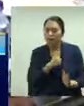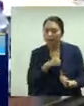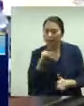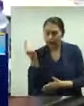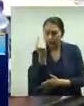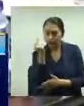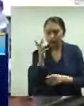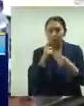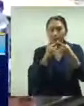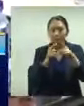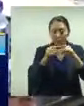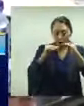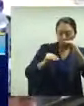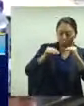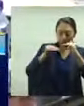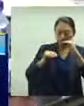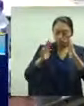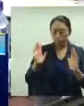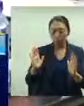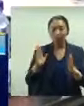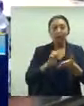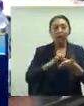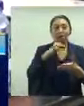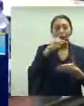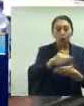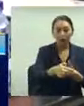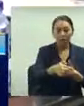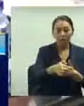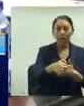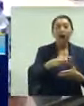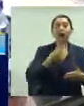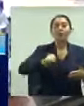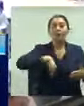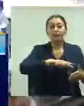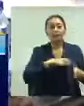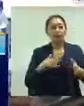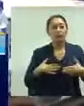desfinanció y cuando trasladó el programa al Ministerio de Salud